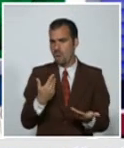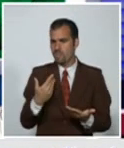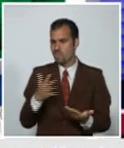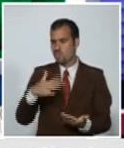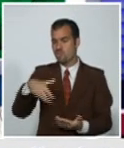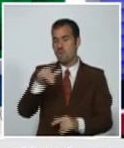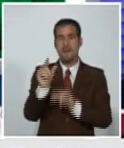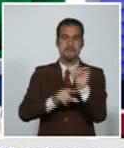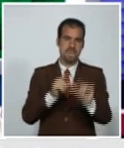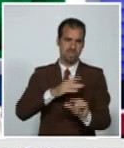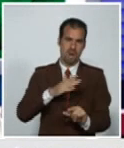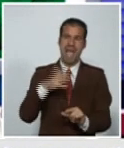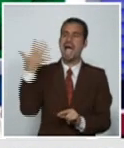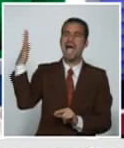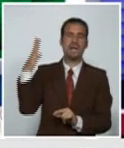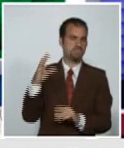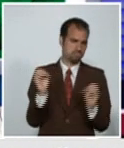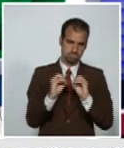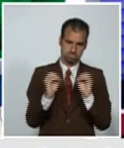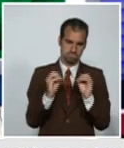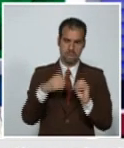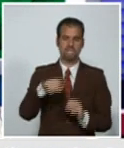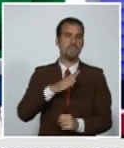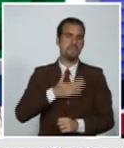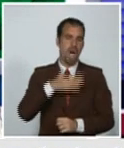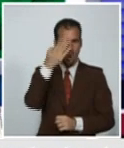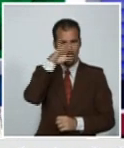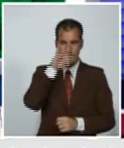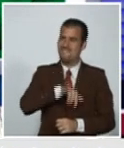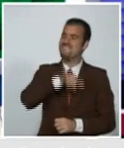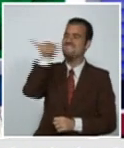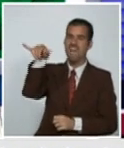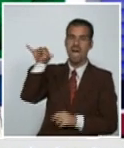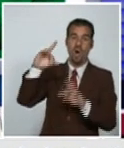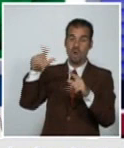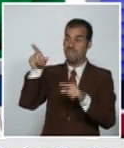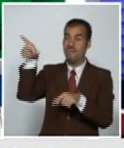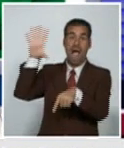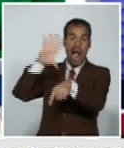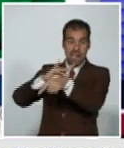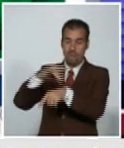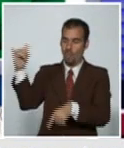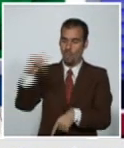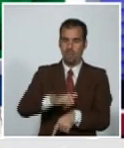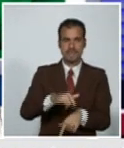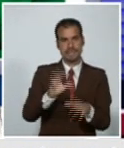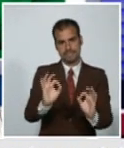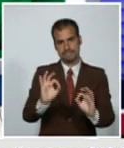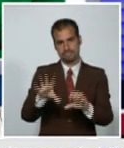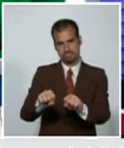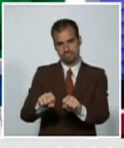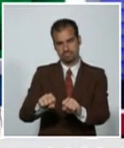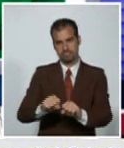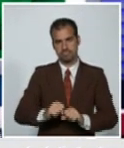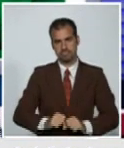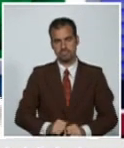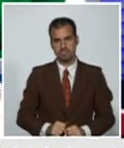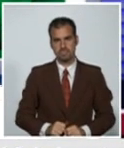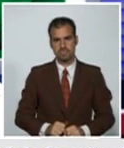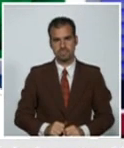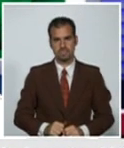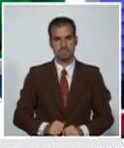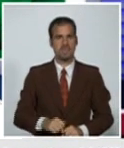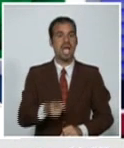es un extranjero, por lo menos en el día de hoy. Ayer sí se diagnosticó un extranjero